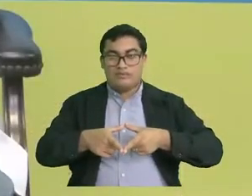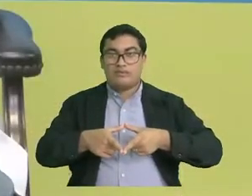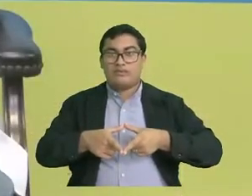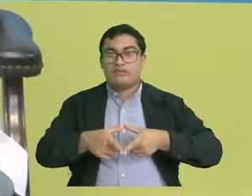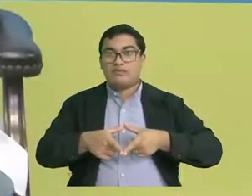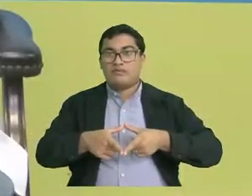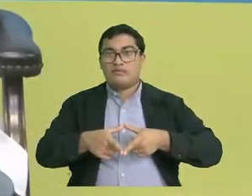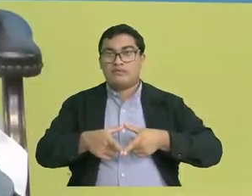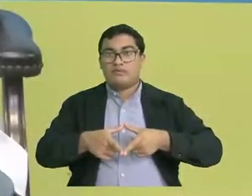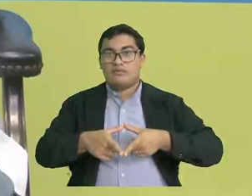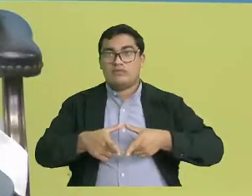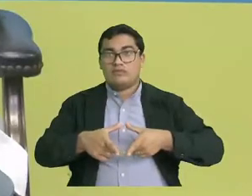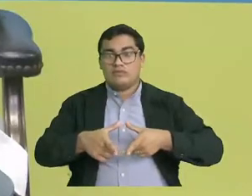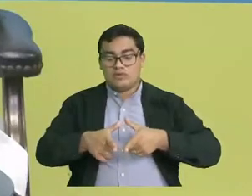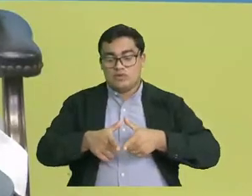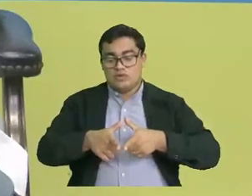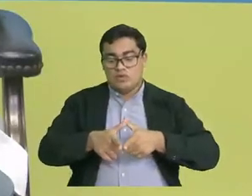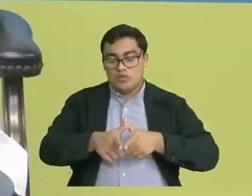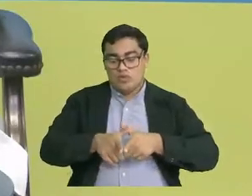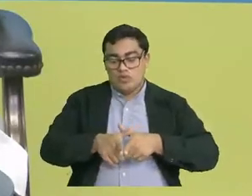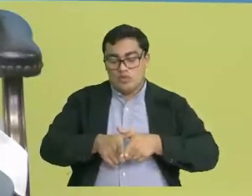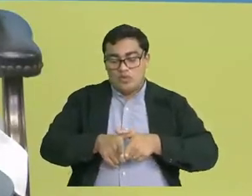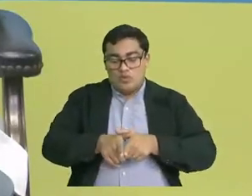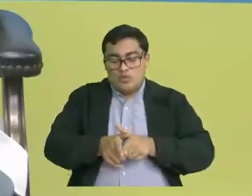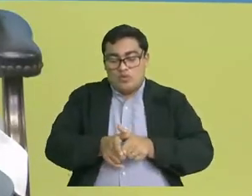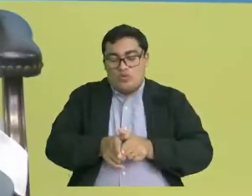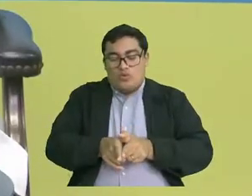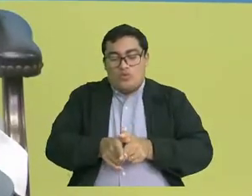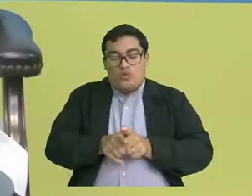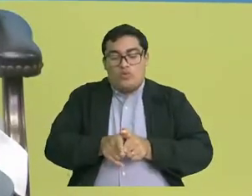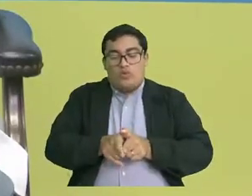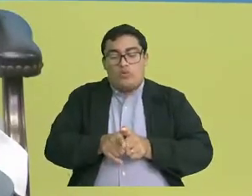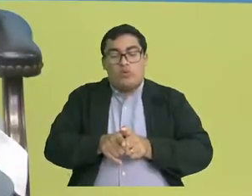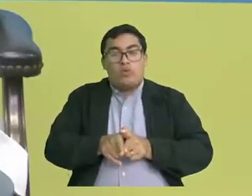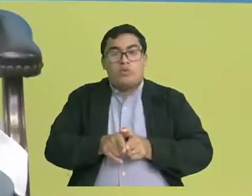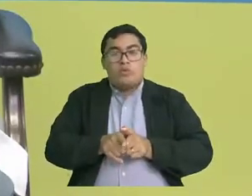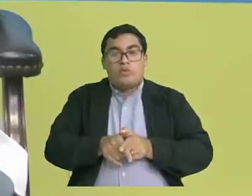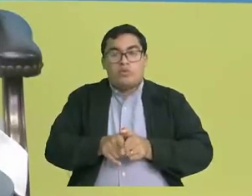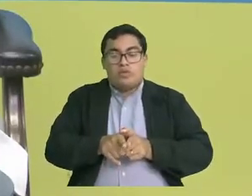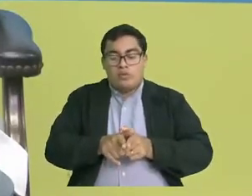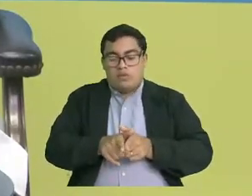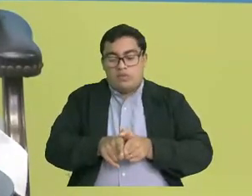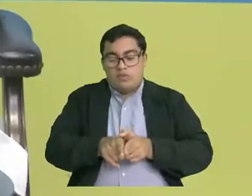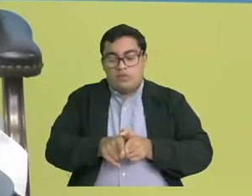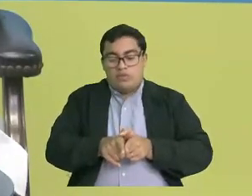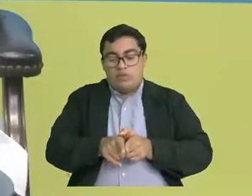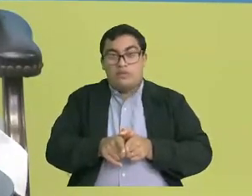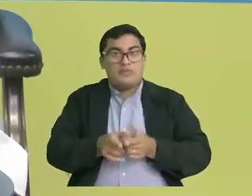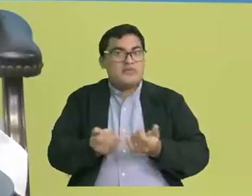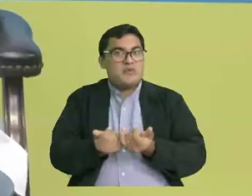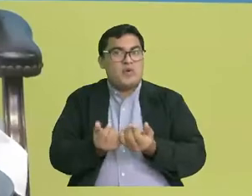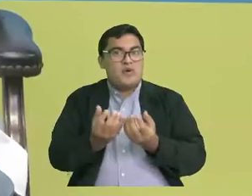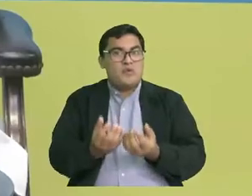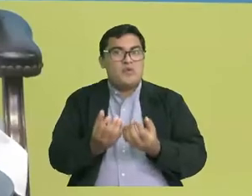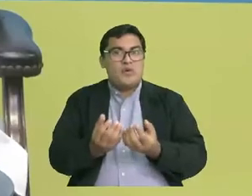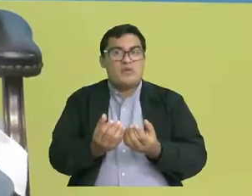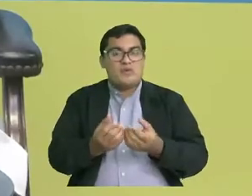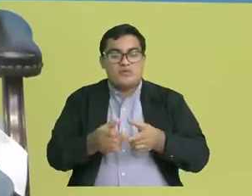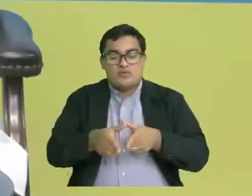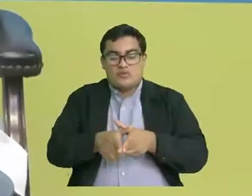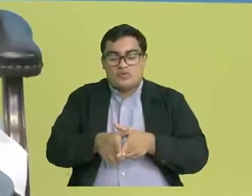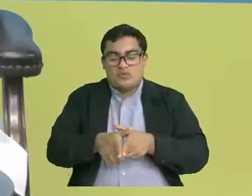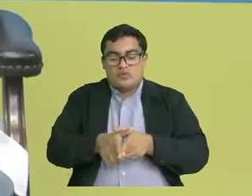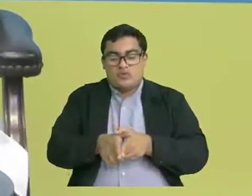incluso hasta tomar la coloración y la característica del escroto, de la bolsa donde están los testículos del varón, que